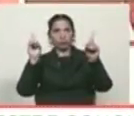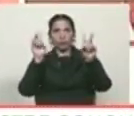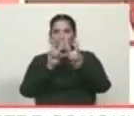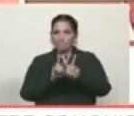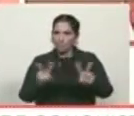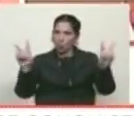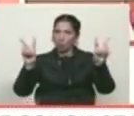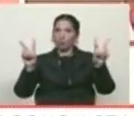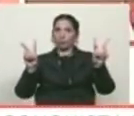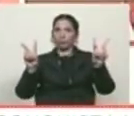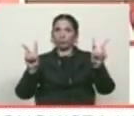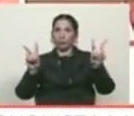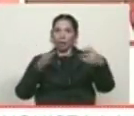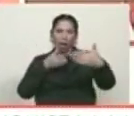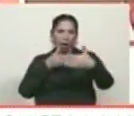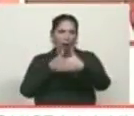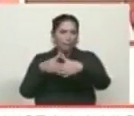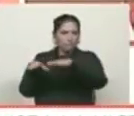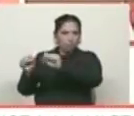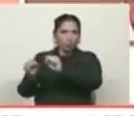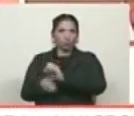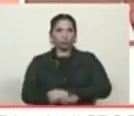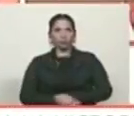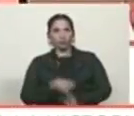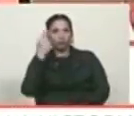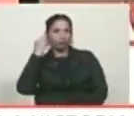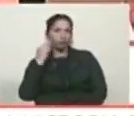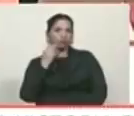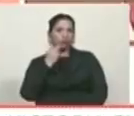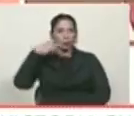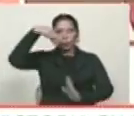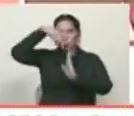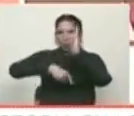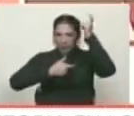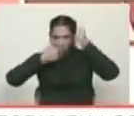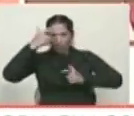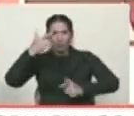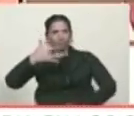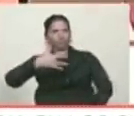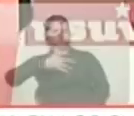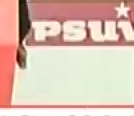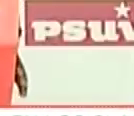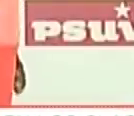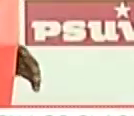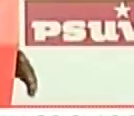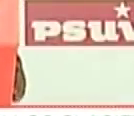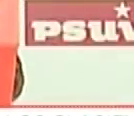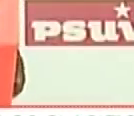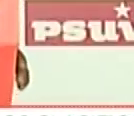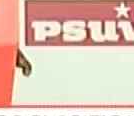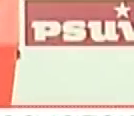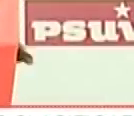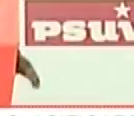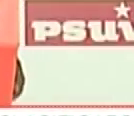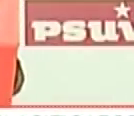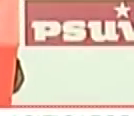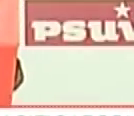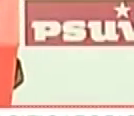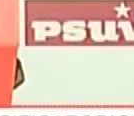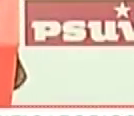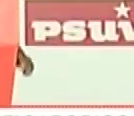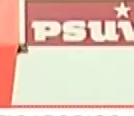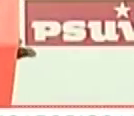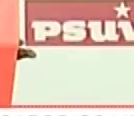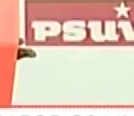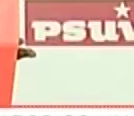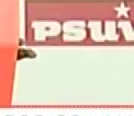pacifista, antiimperialista, bolivariano y profundamente chavista en toda esta batalla que hemos estado librando estos meses, estos